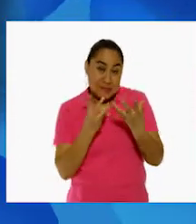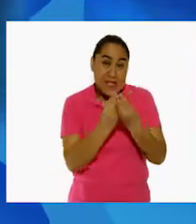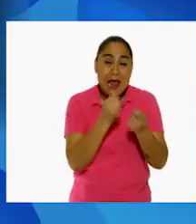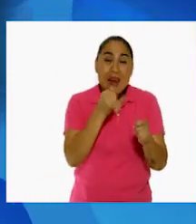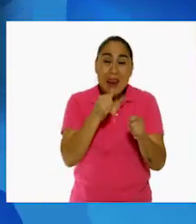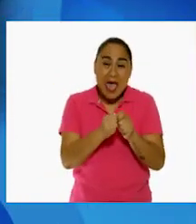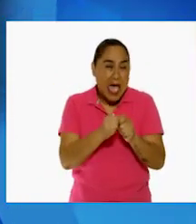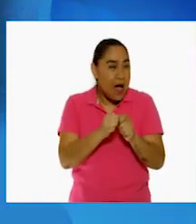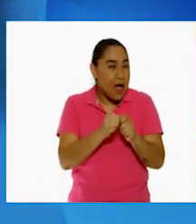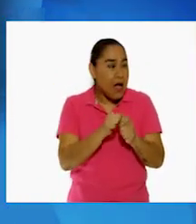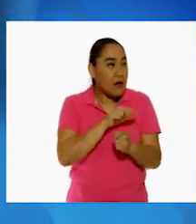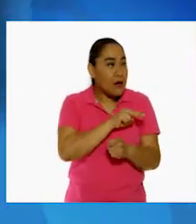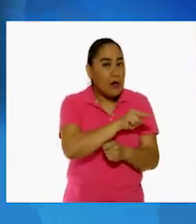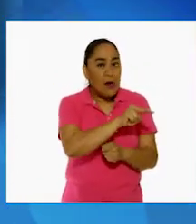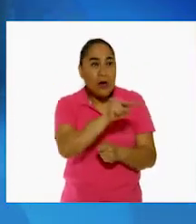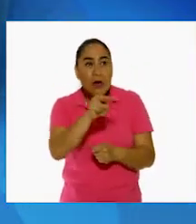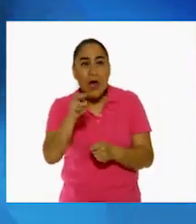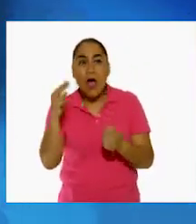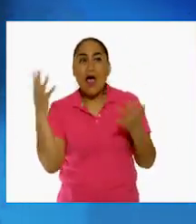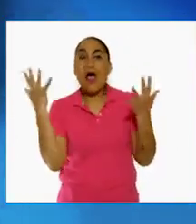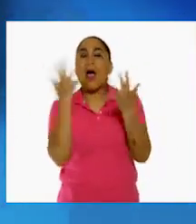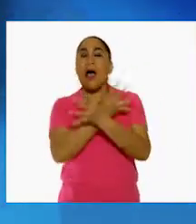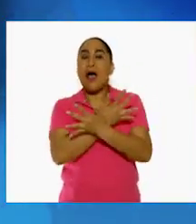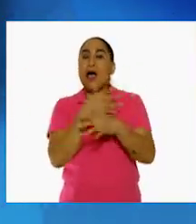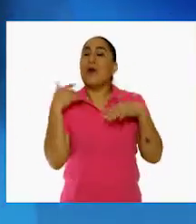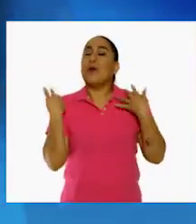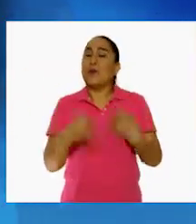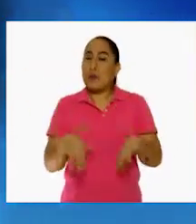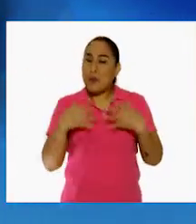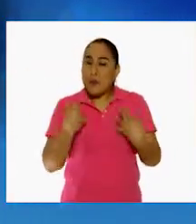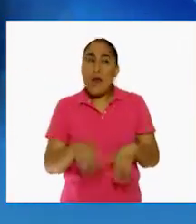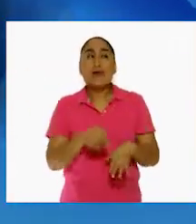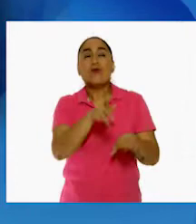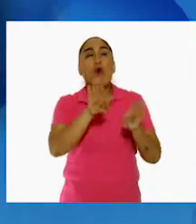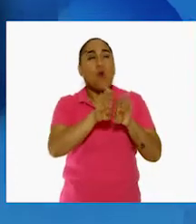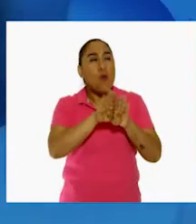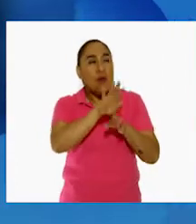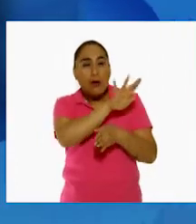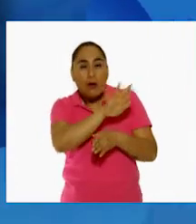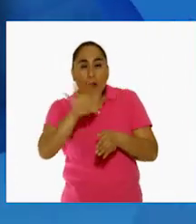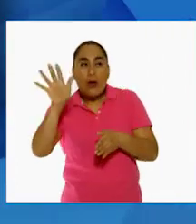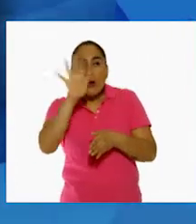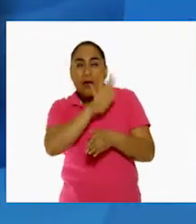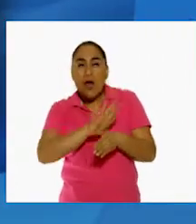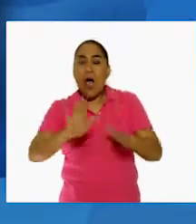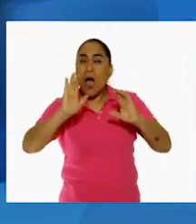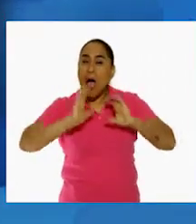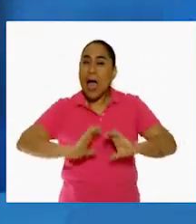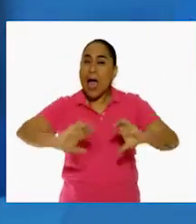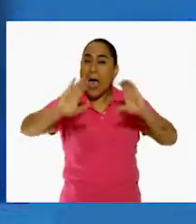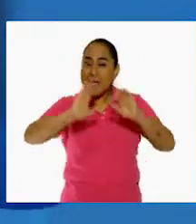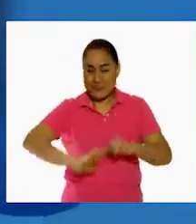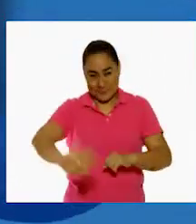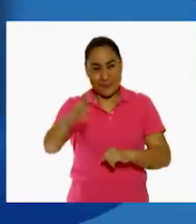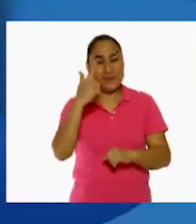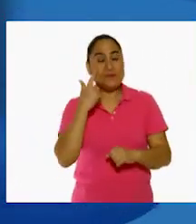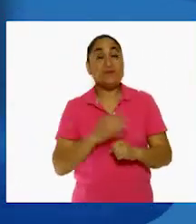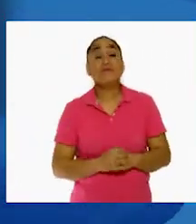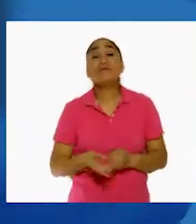se dio cuenta de lo que habían hecho. Le habían compuesto una canción que decía: